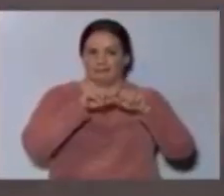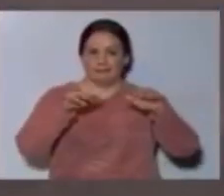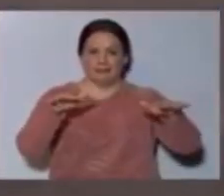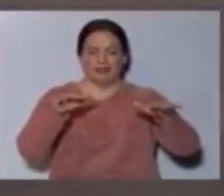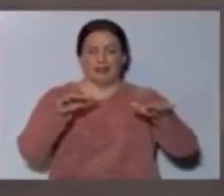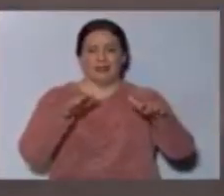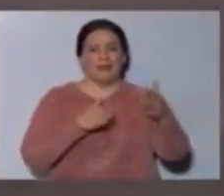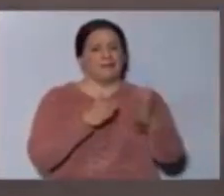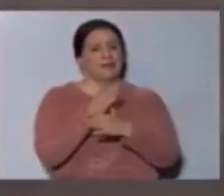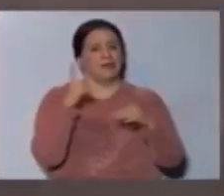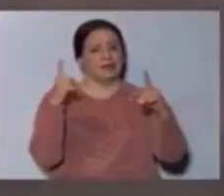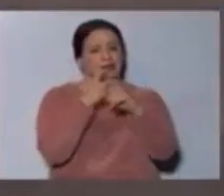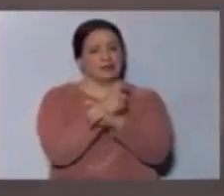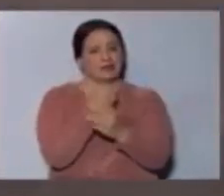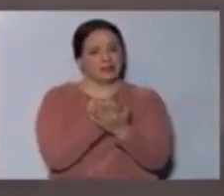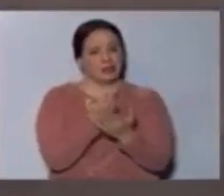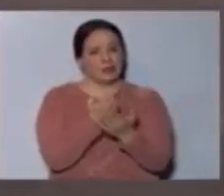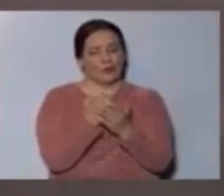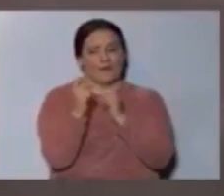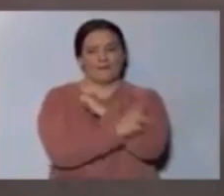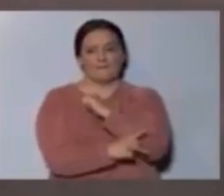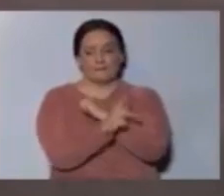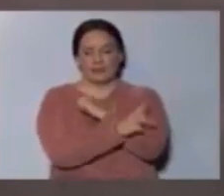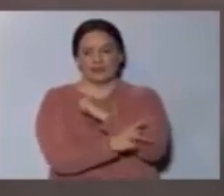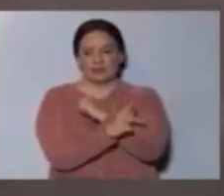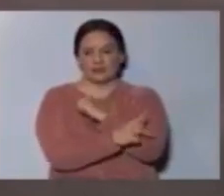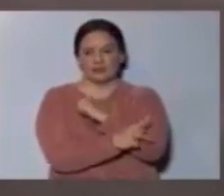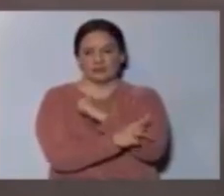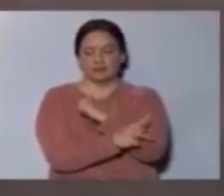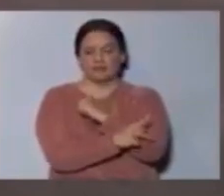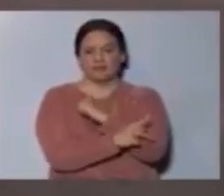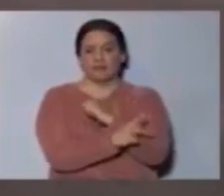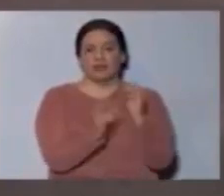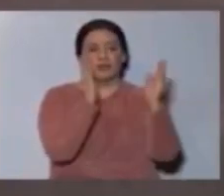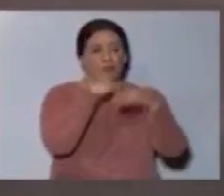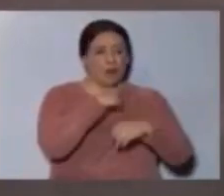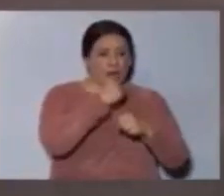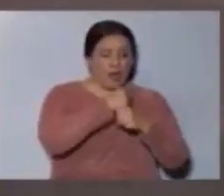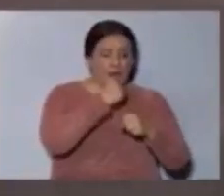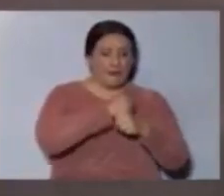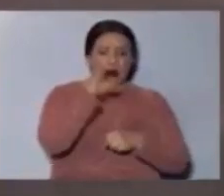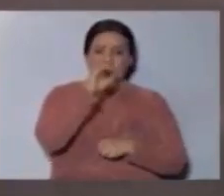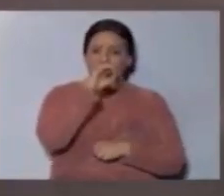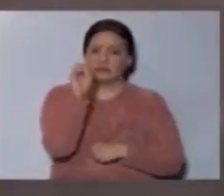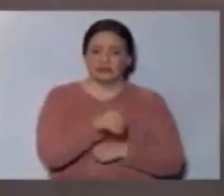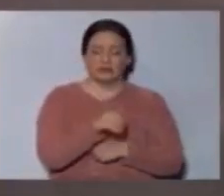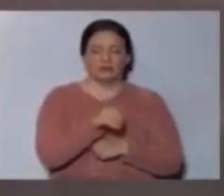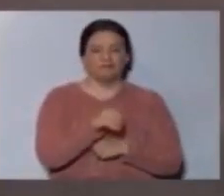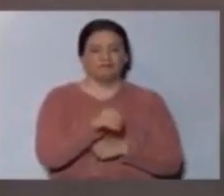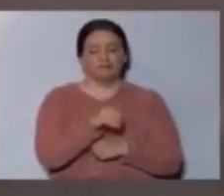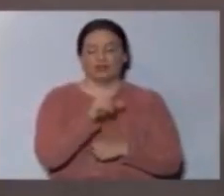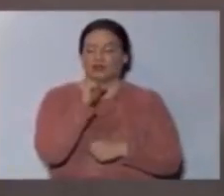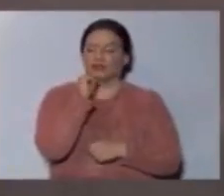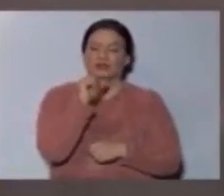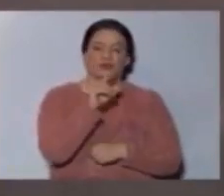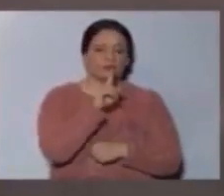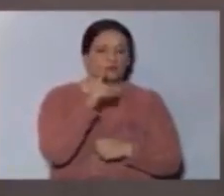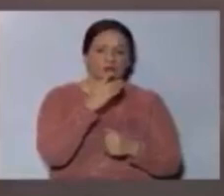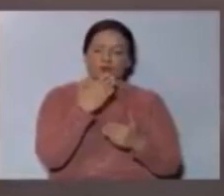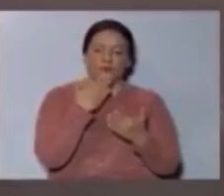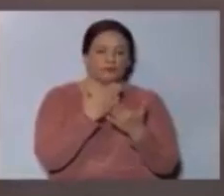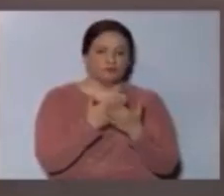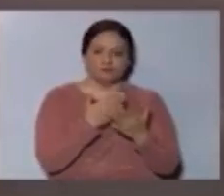medio de una crisis económica en el país, un desempleo con cifras realmente desalentadoras,